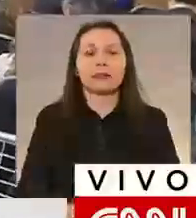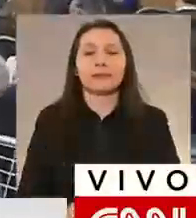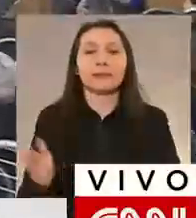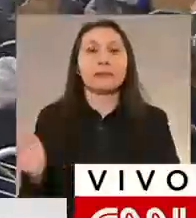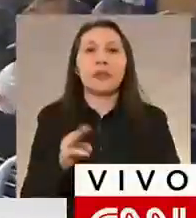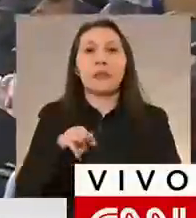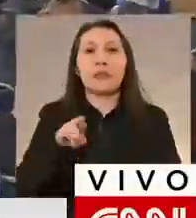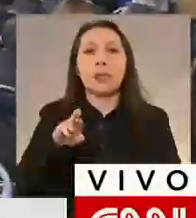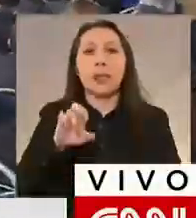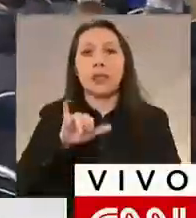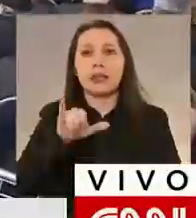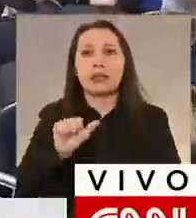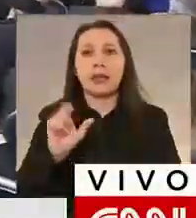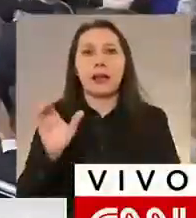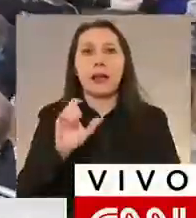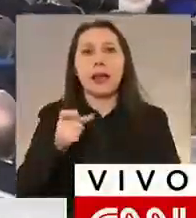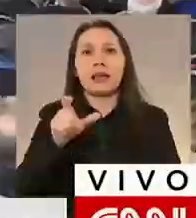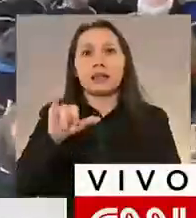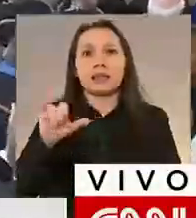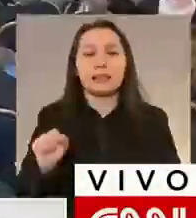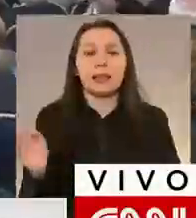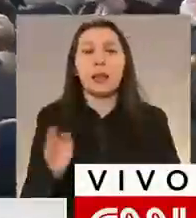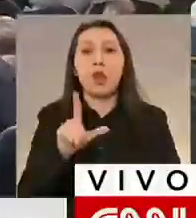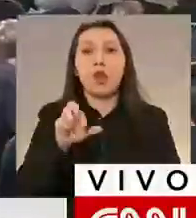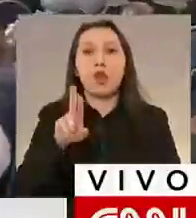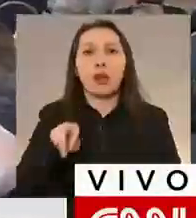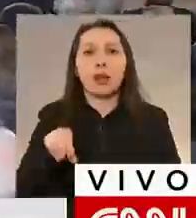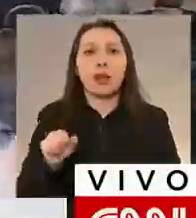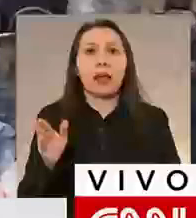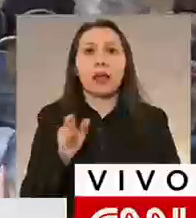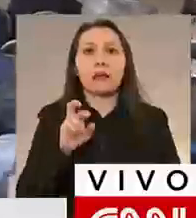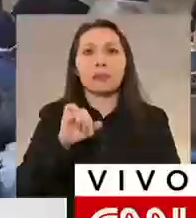Mireya García, Lorena Pizarro